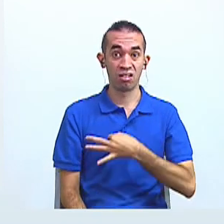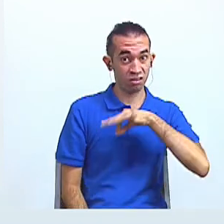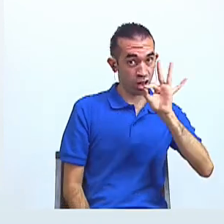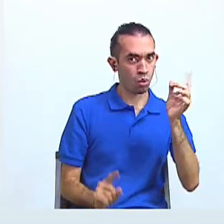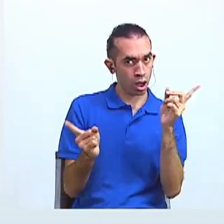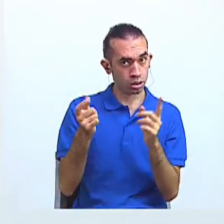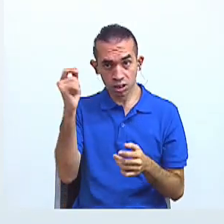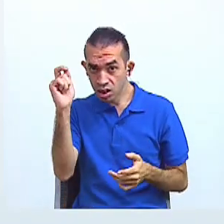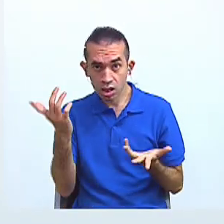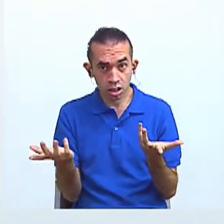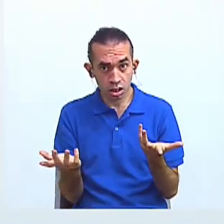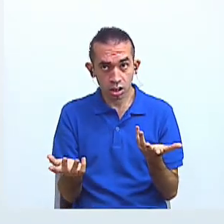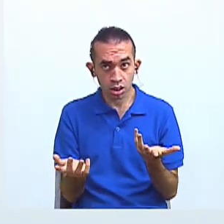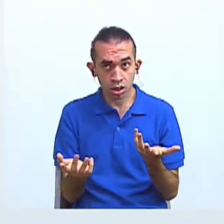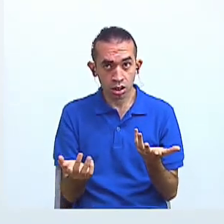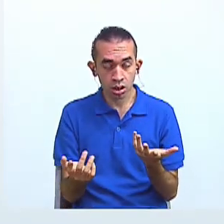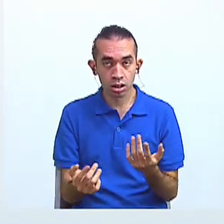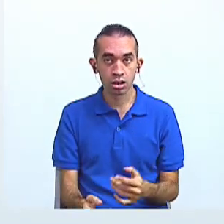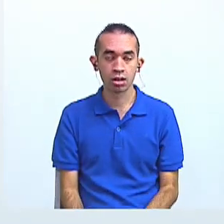fe.